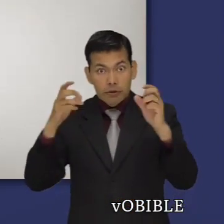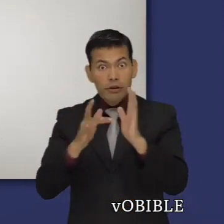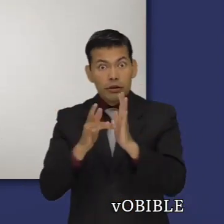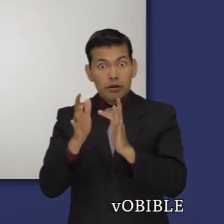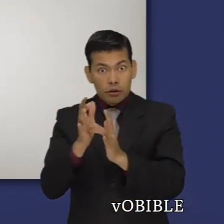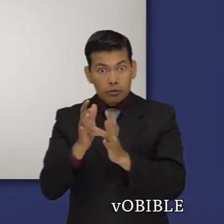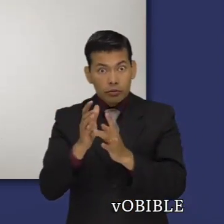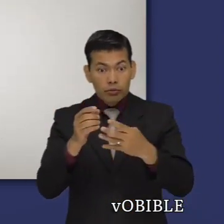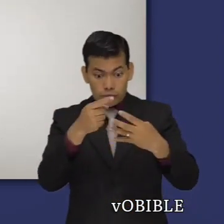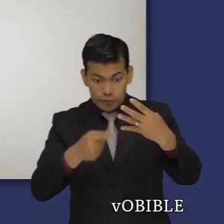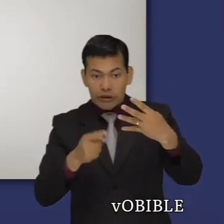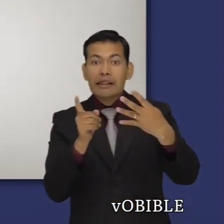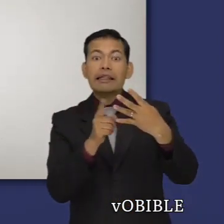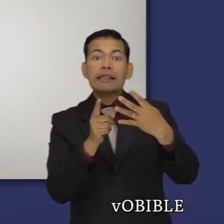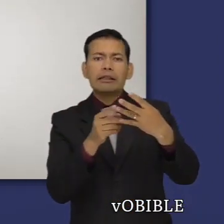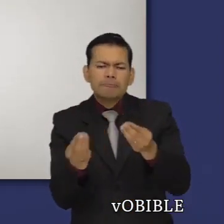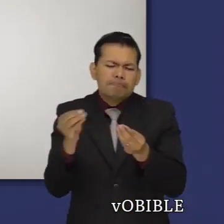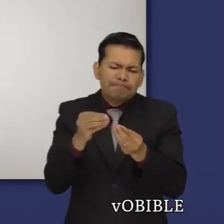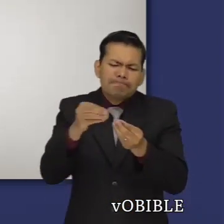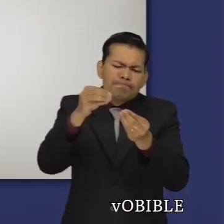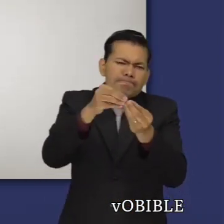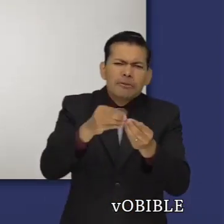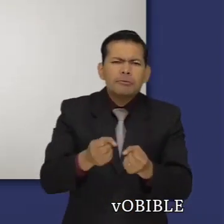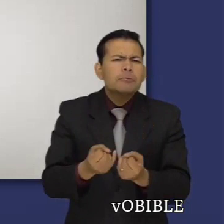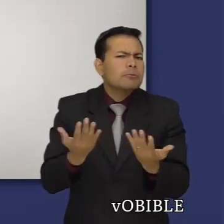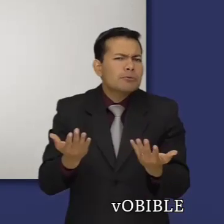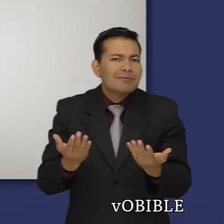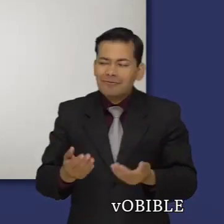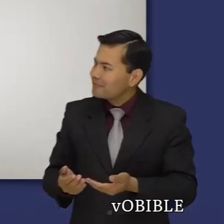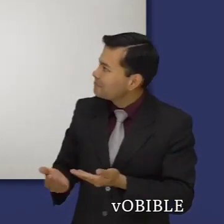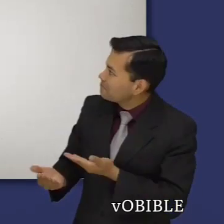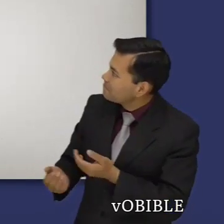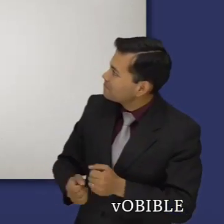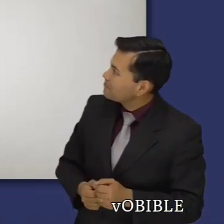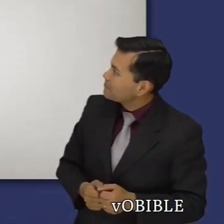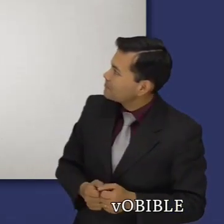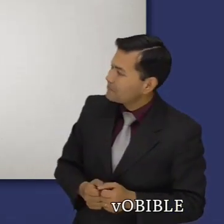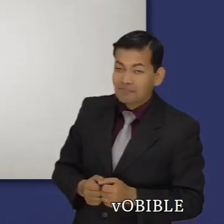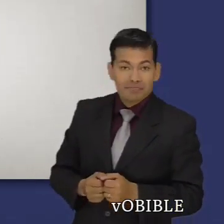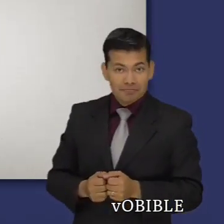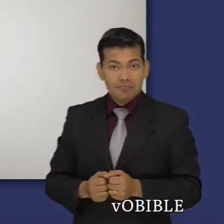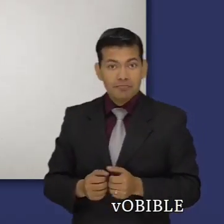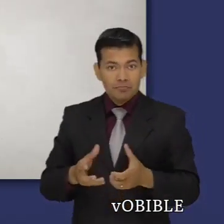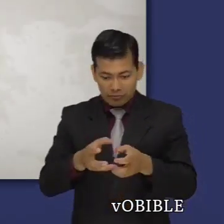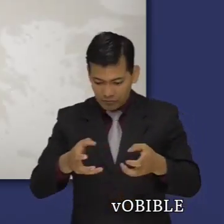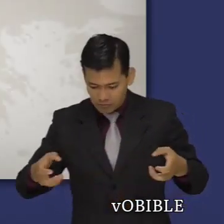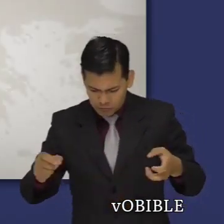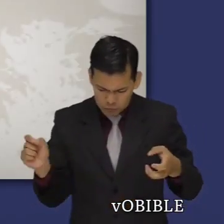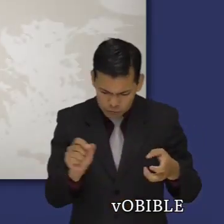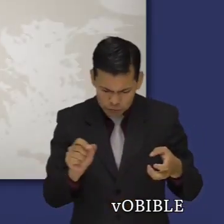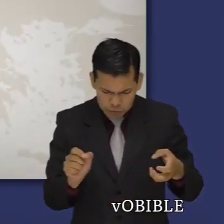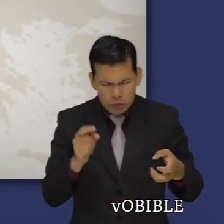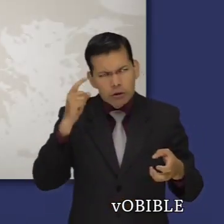parte de lo que Marcos cuenta aparece en los otros evangelios, hay detalles que solo aporta él. Es